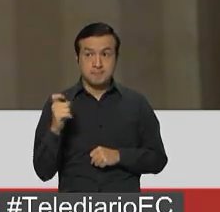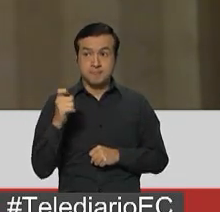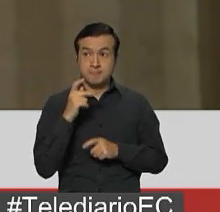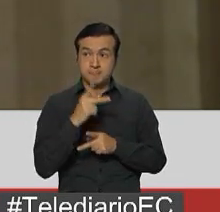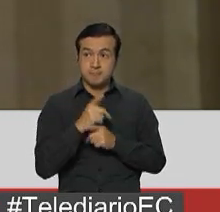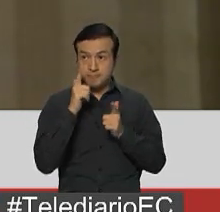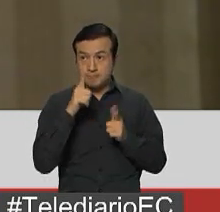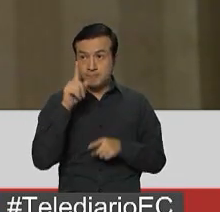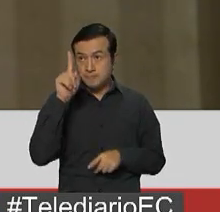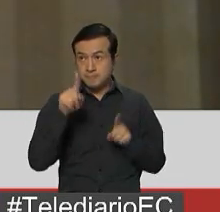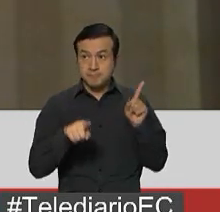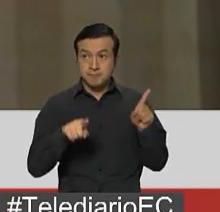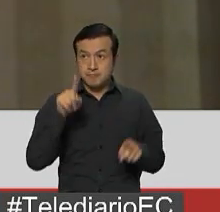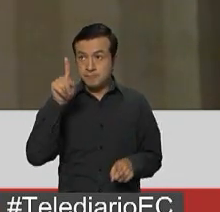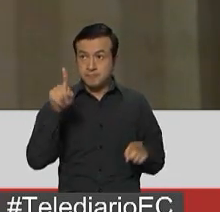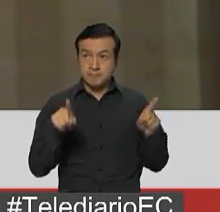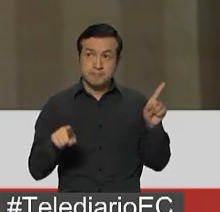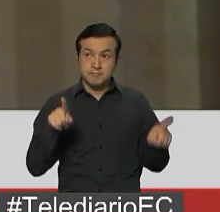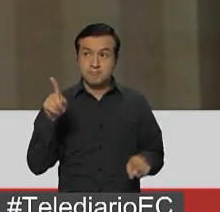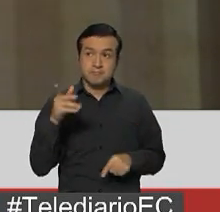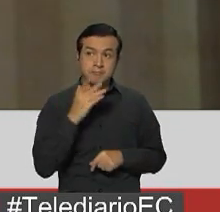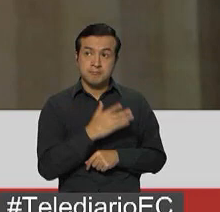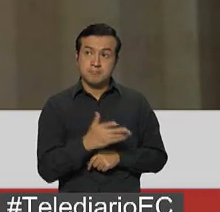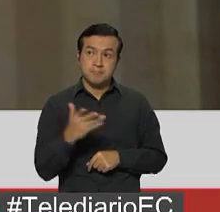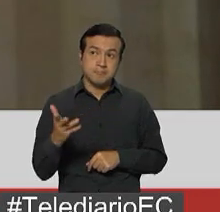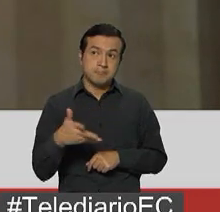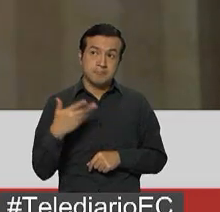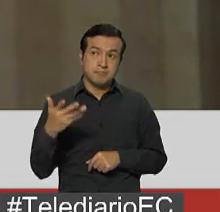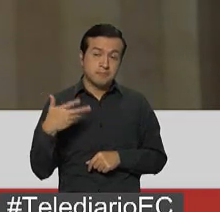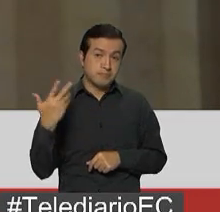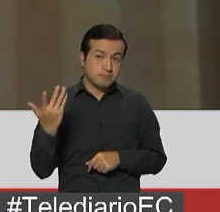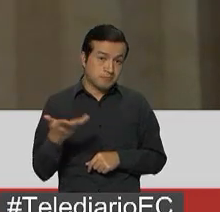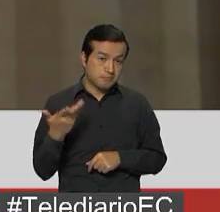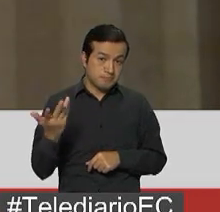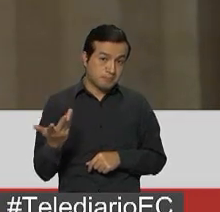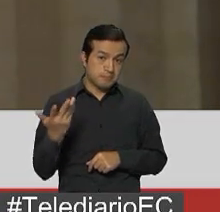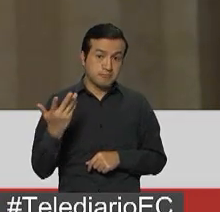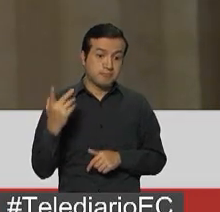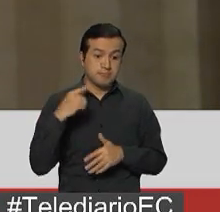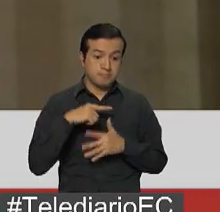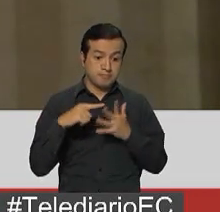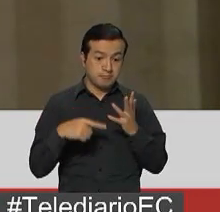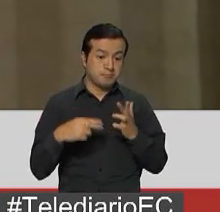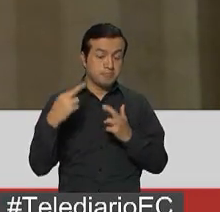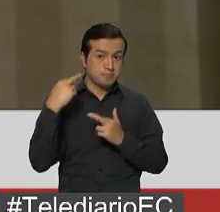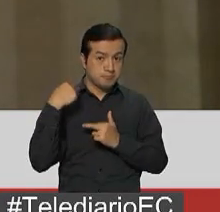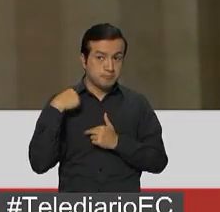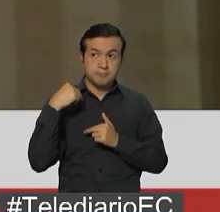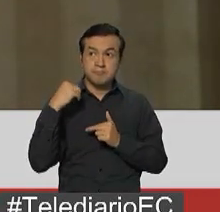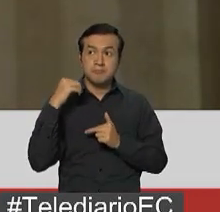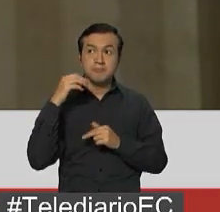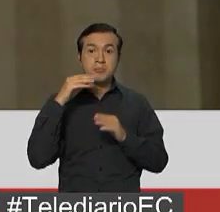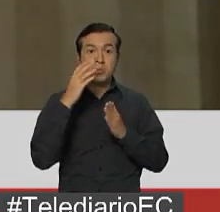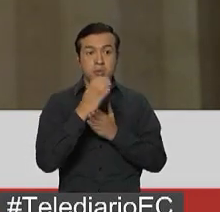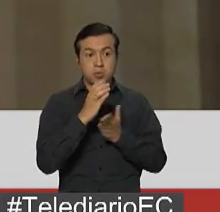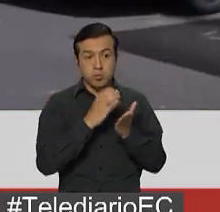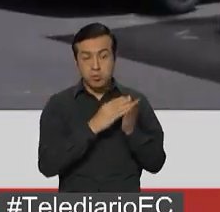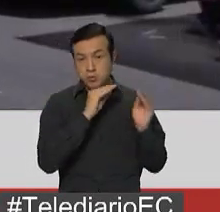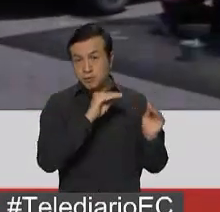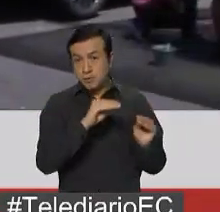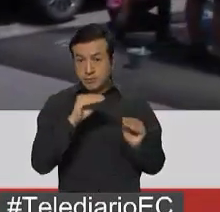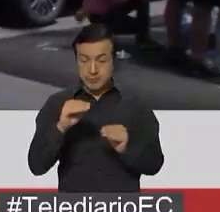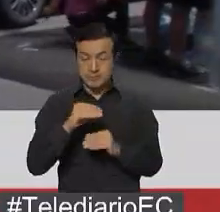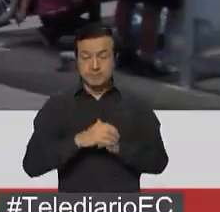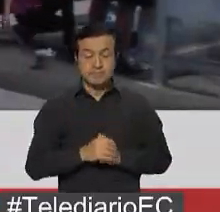algunas de los digamos de las áreas de para dictar cursos de estudiantes